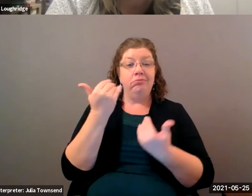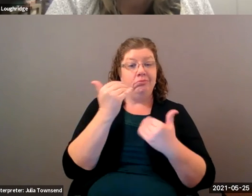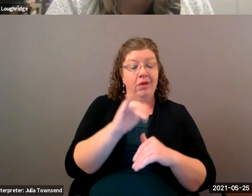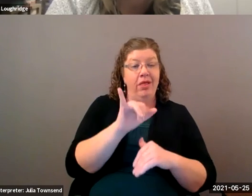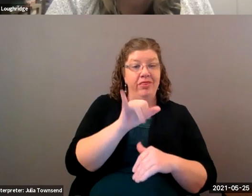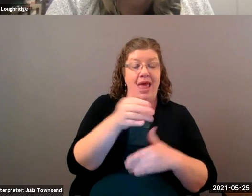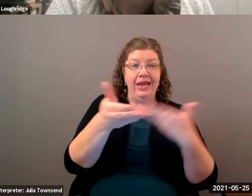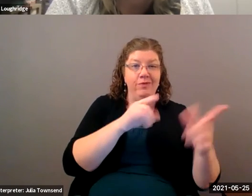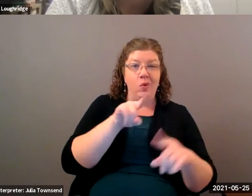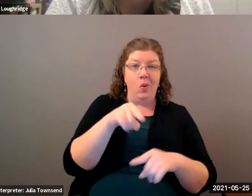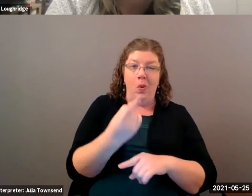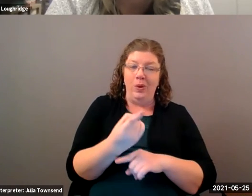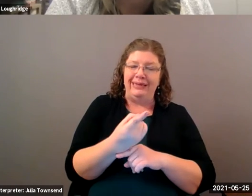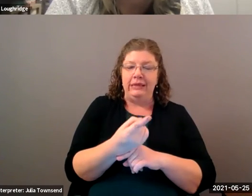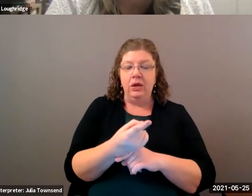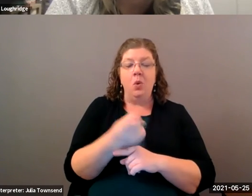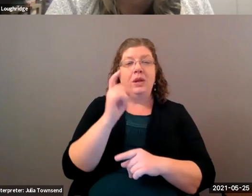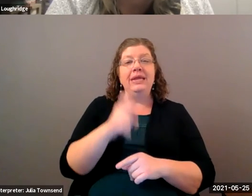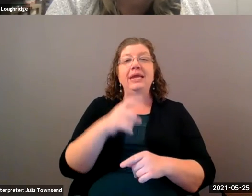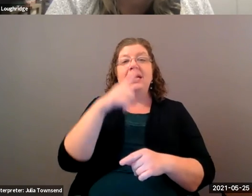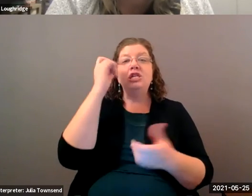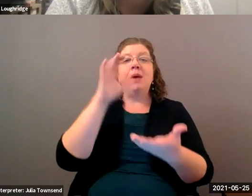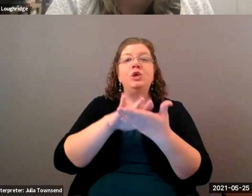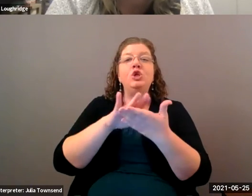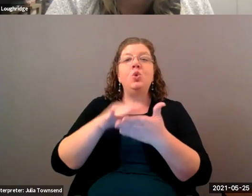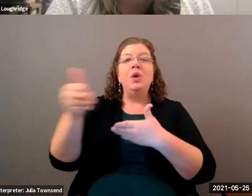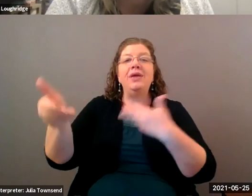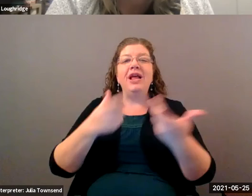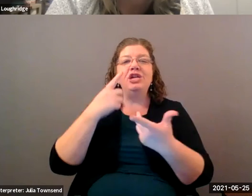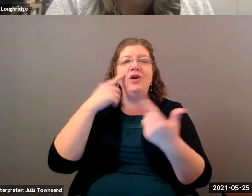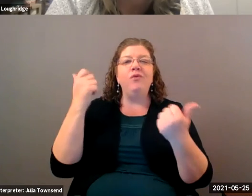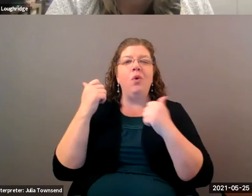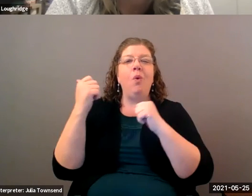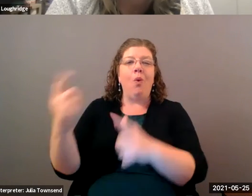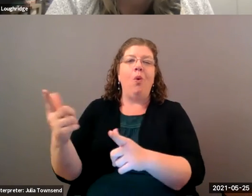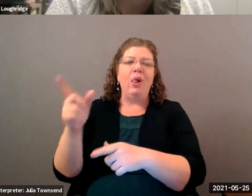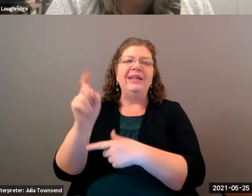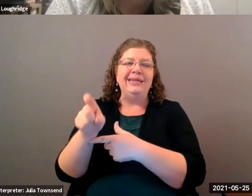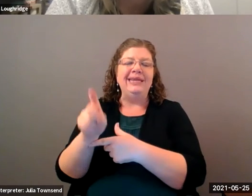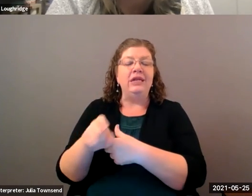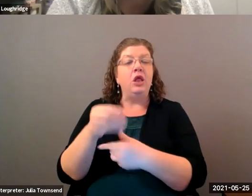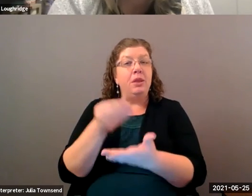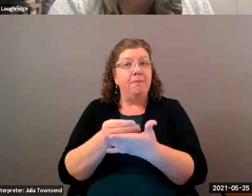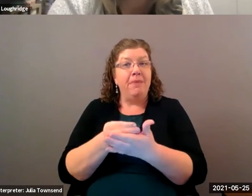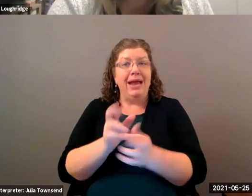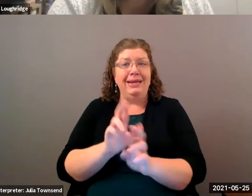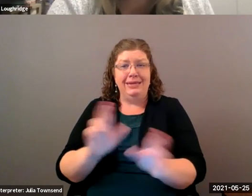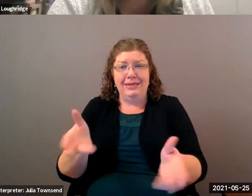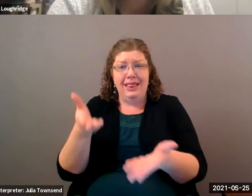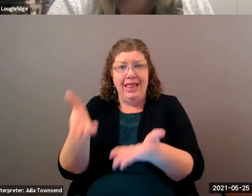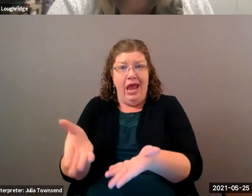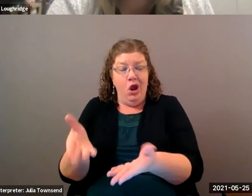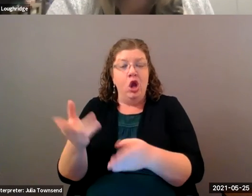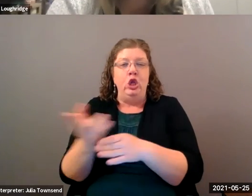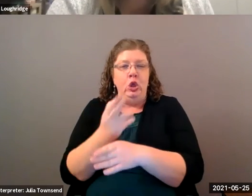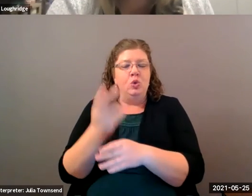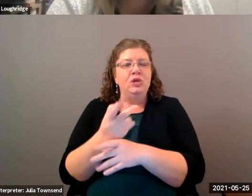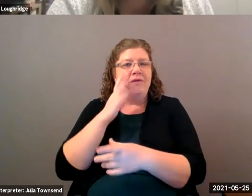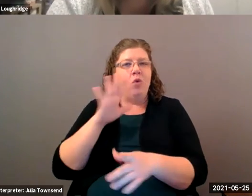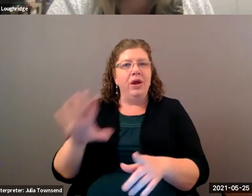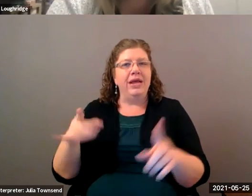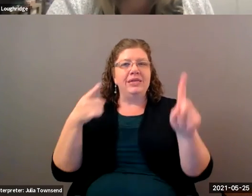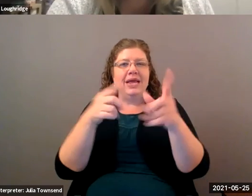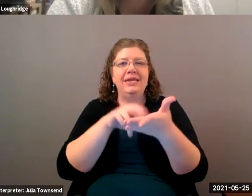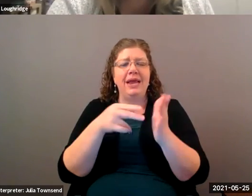a la escuela de verano. Yo creo que necesitamos una invitación de escuela de verano para todos. Ahí está el dinero, hay que usarlo